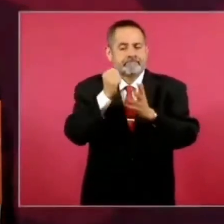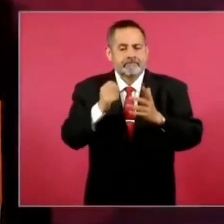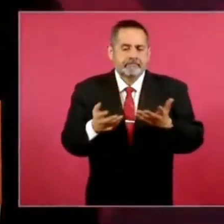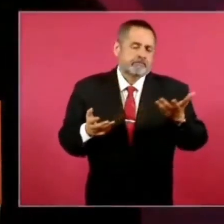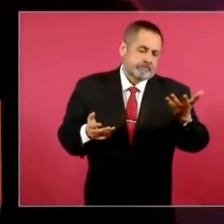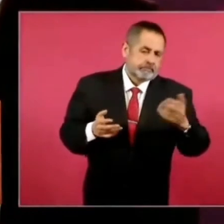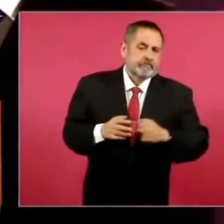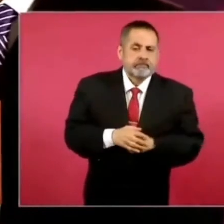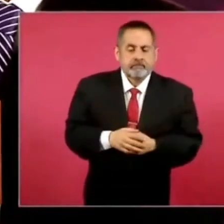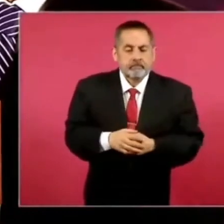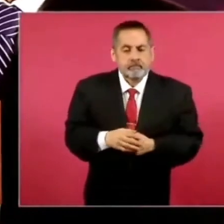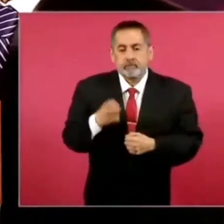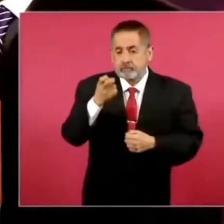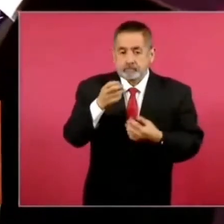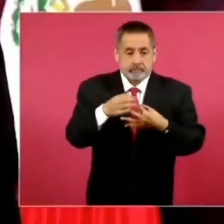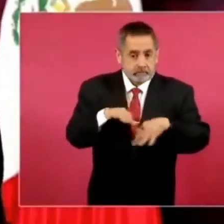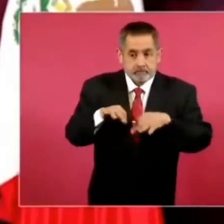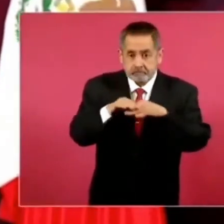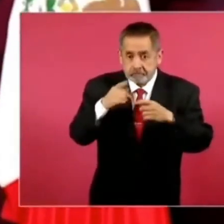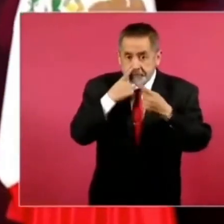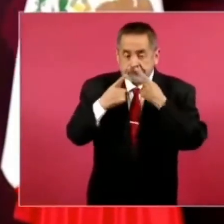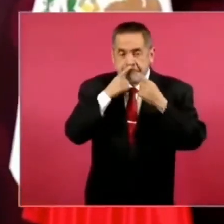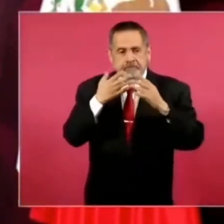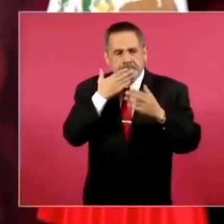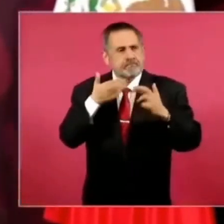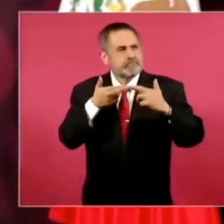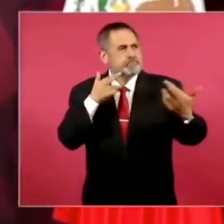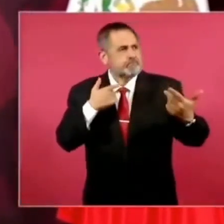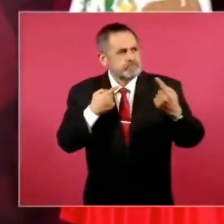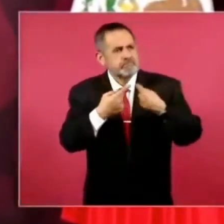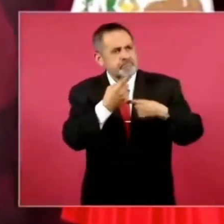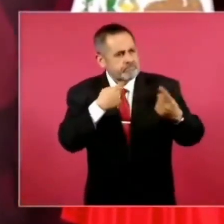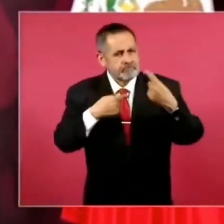importante mantener buenas relaciones,